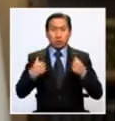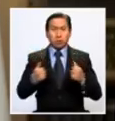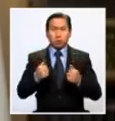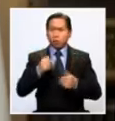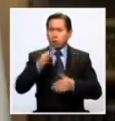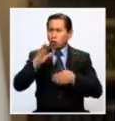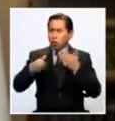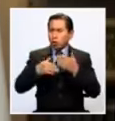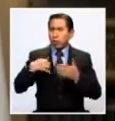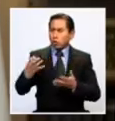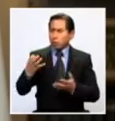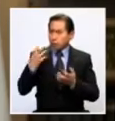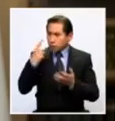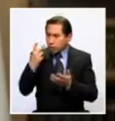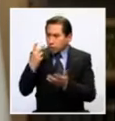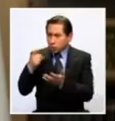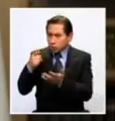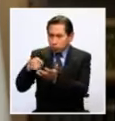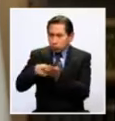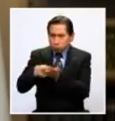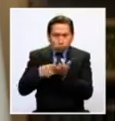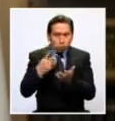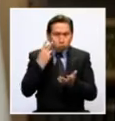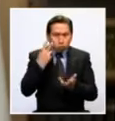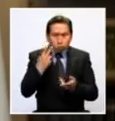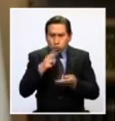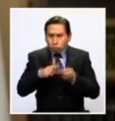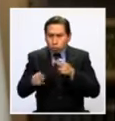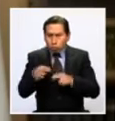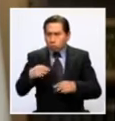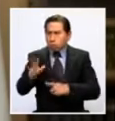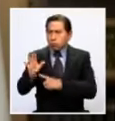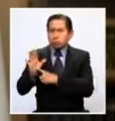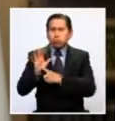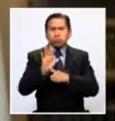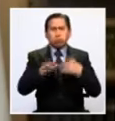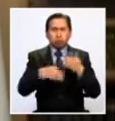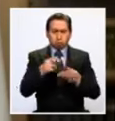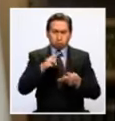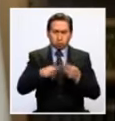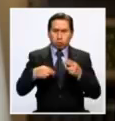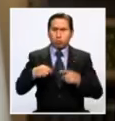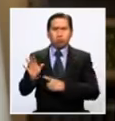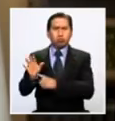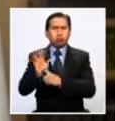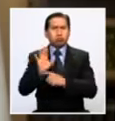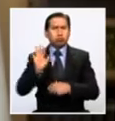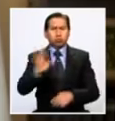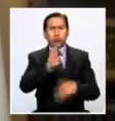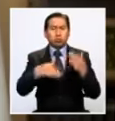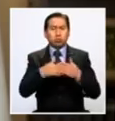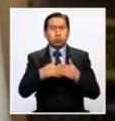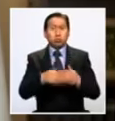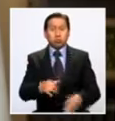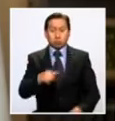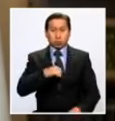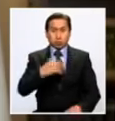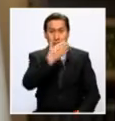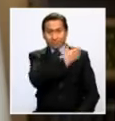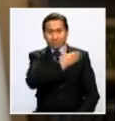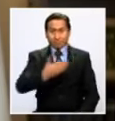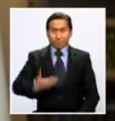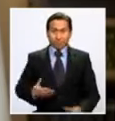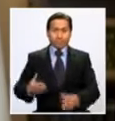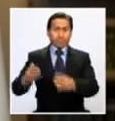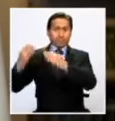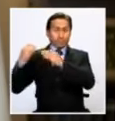ver cada número y voy a hacer público cada número. Al asumir este cargo, como ustedes saben,